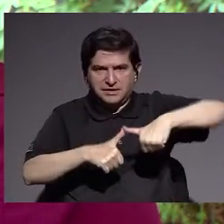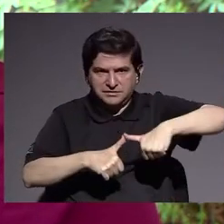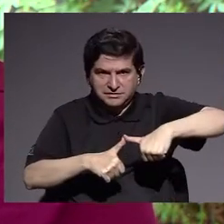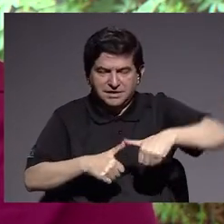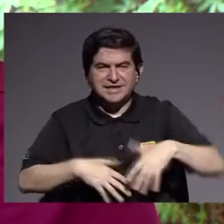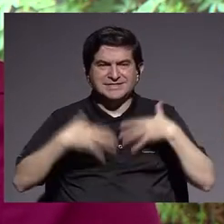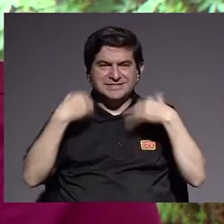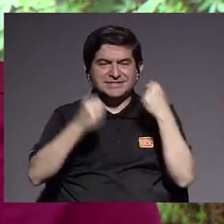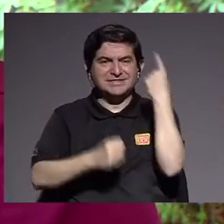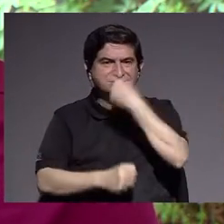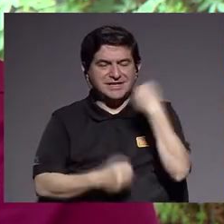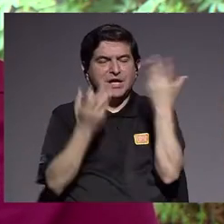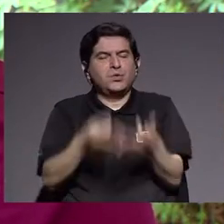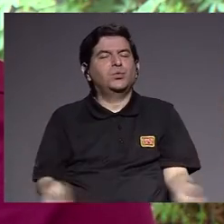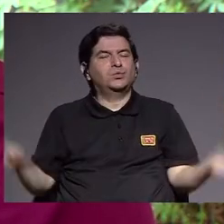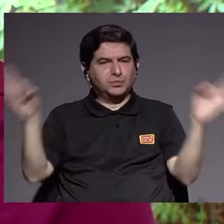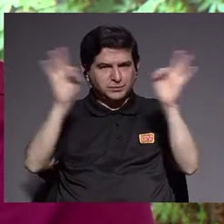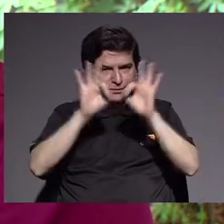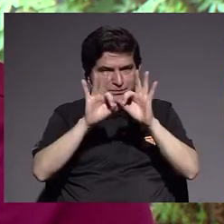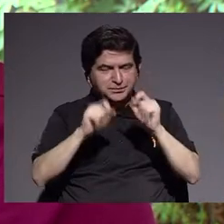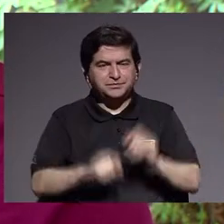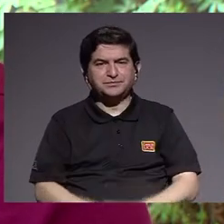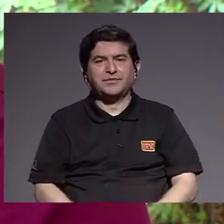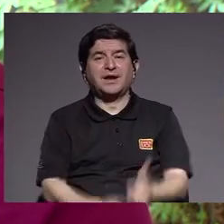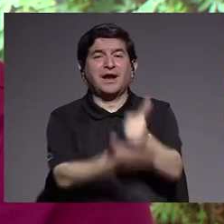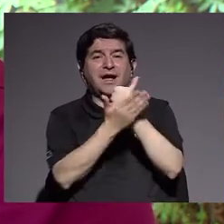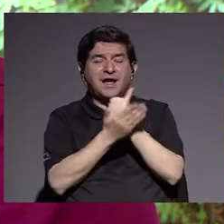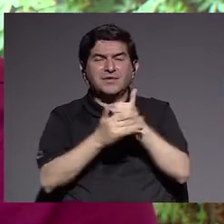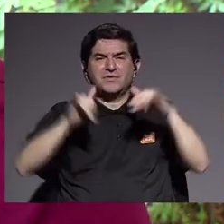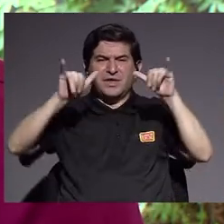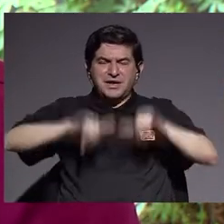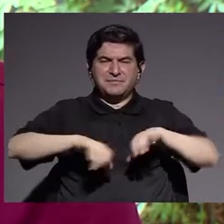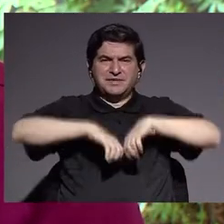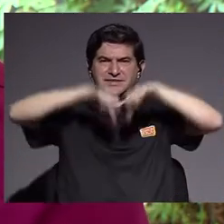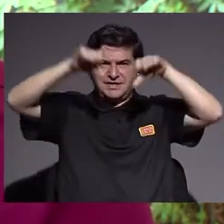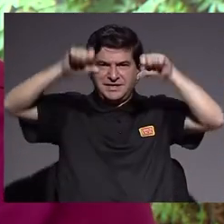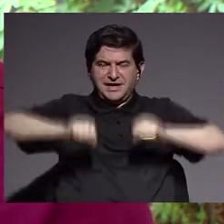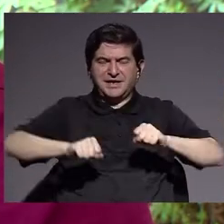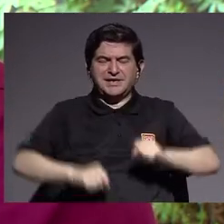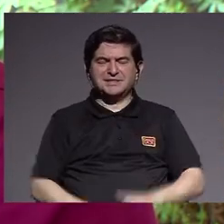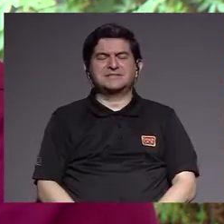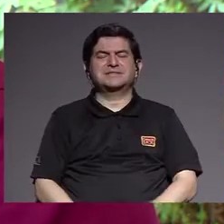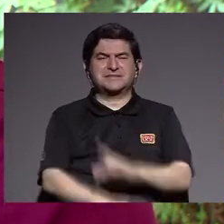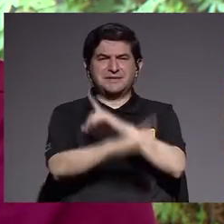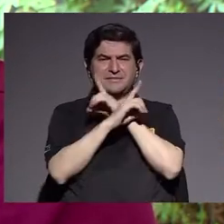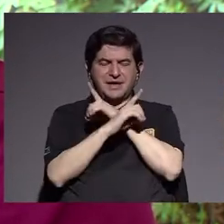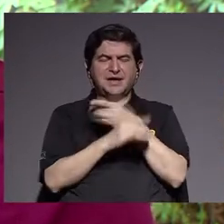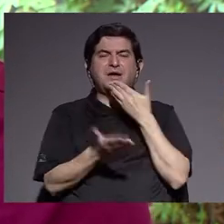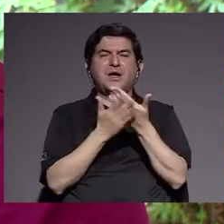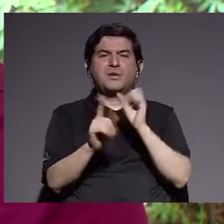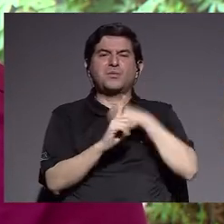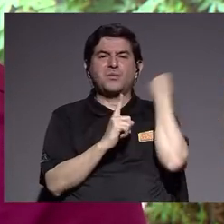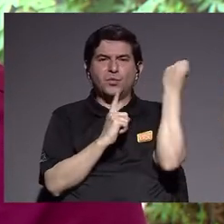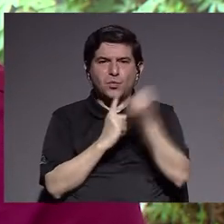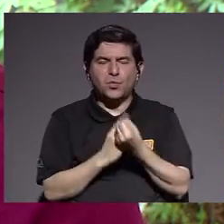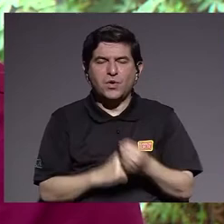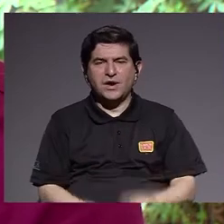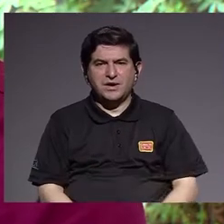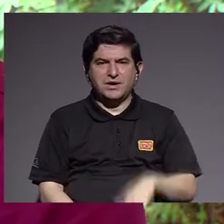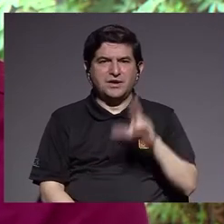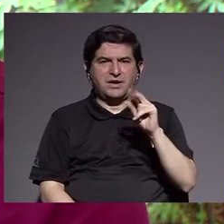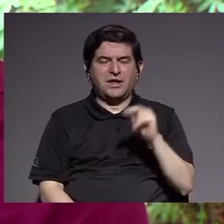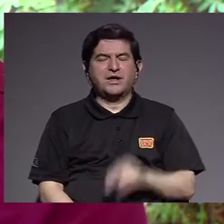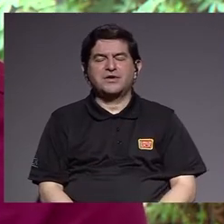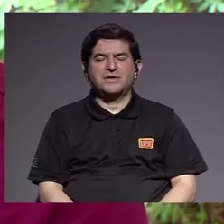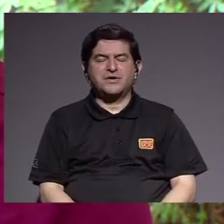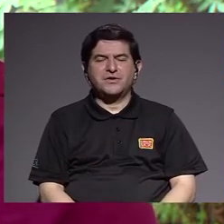mantener nuestro sistema inmune en buen estado no va a ser el único medio tenemos que saliendo los chicos los médicos tenemos que vivir cualquier